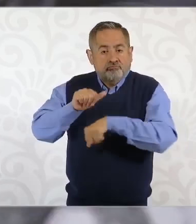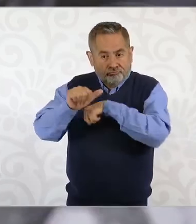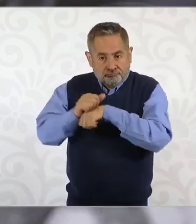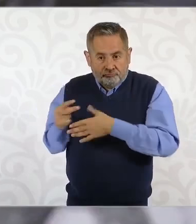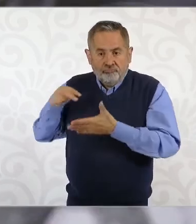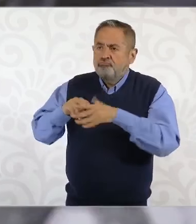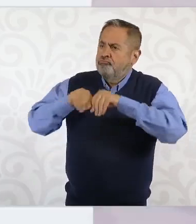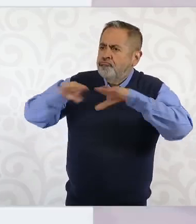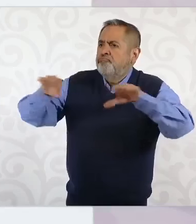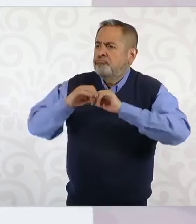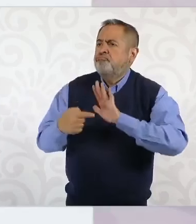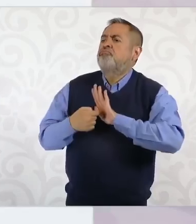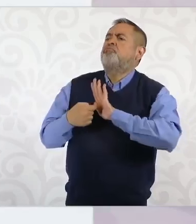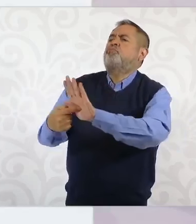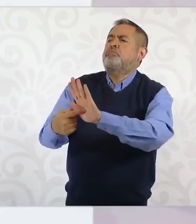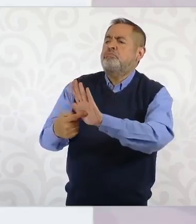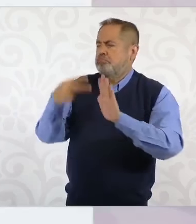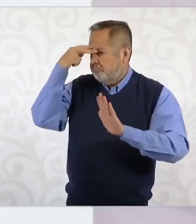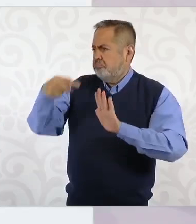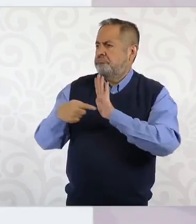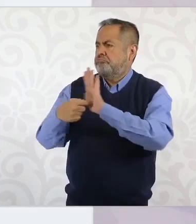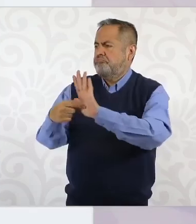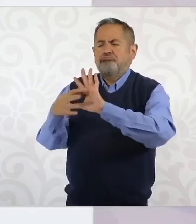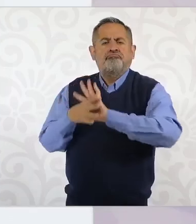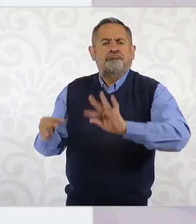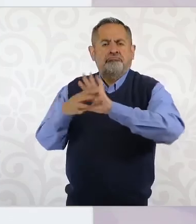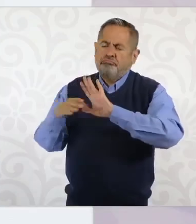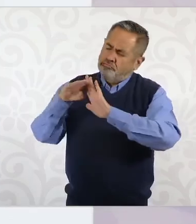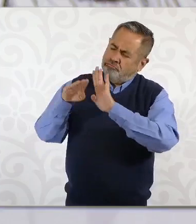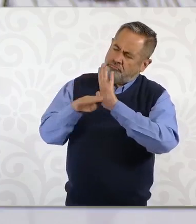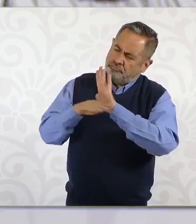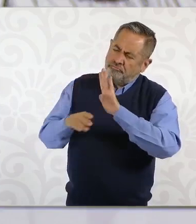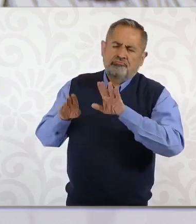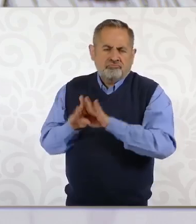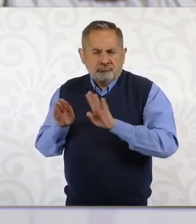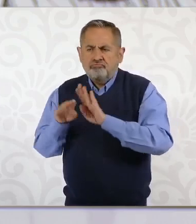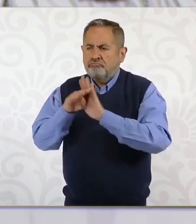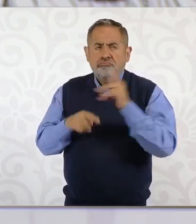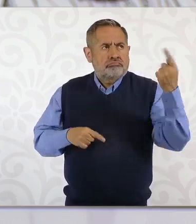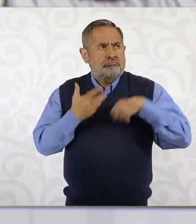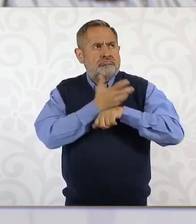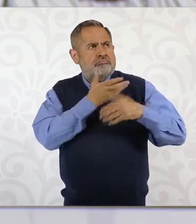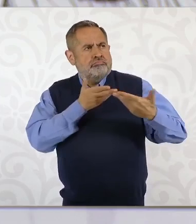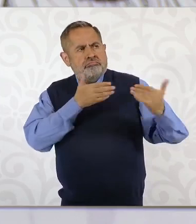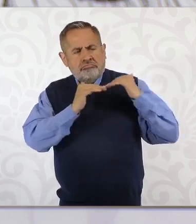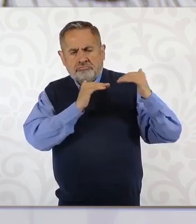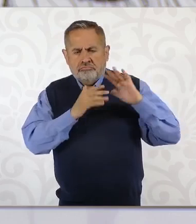que estamos haciendo en México, cómo lo estamos haciendo, cuál es nuestra relación con Estados